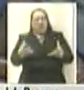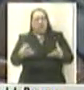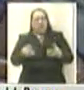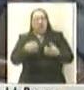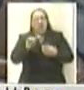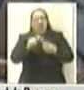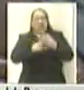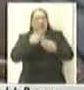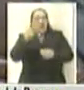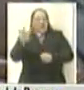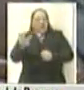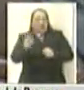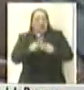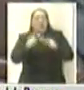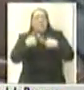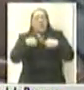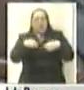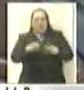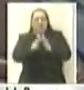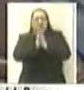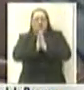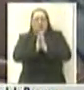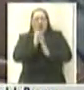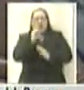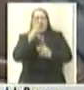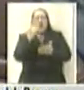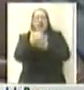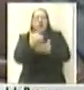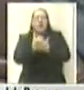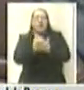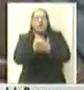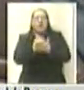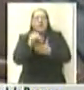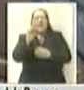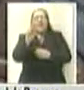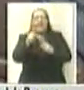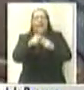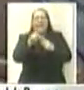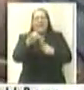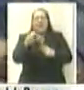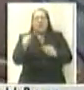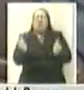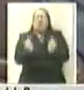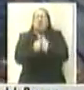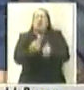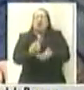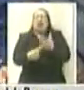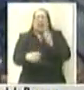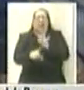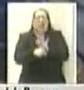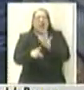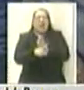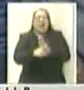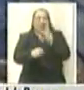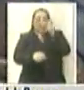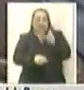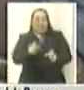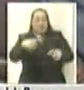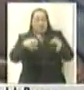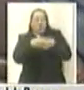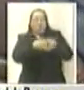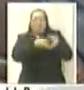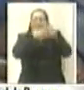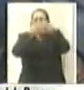Y en tercer lugar, permítanme referir argumentos de carácter ético. ¿Con qué legitimidad ética, señores? ¿Con